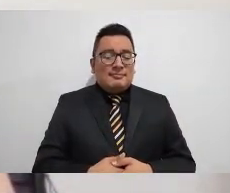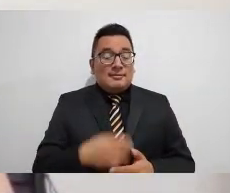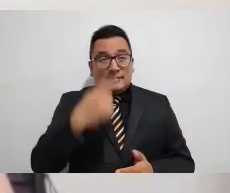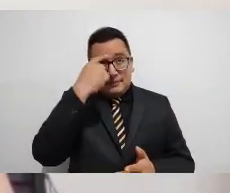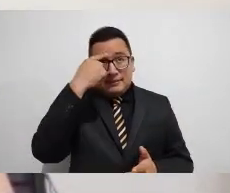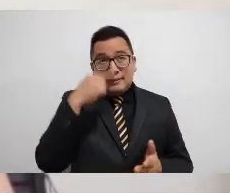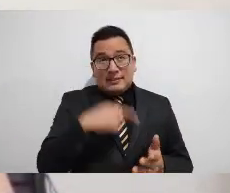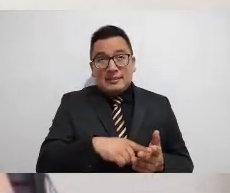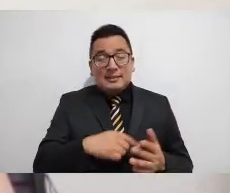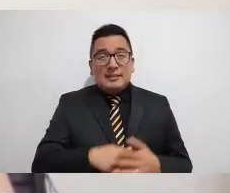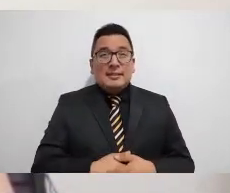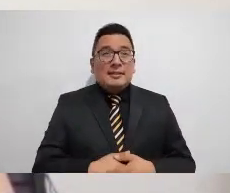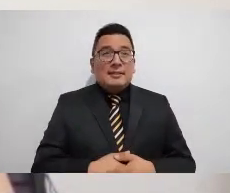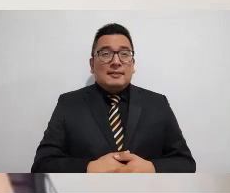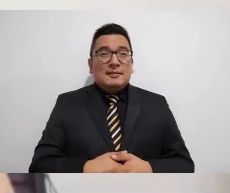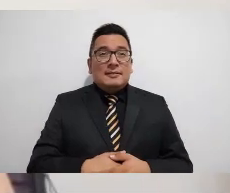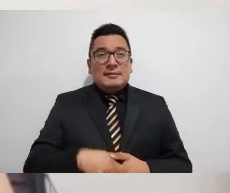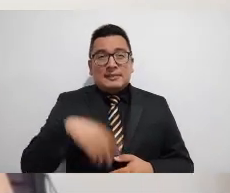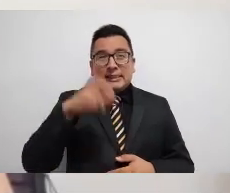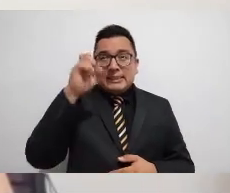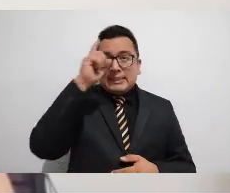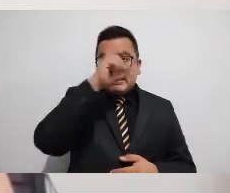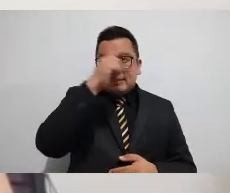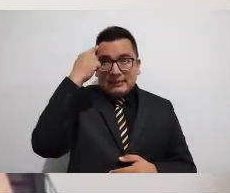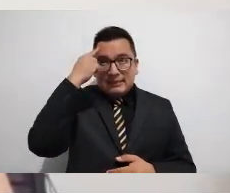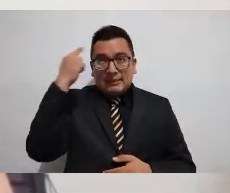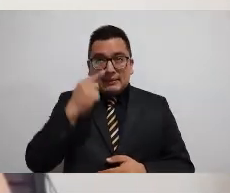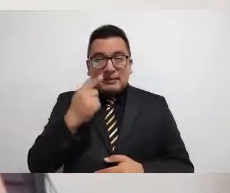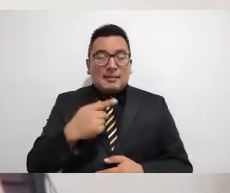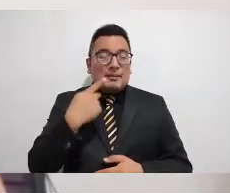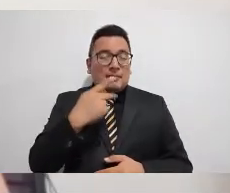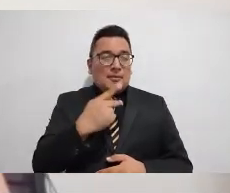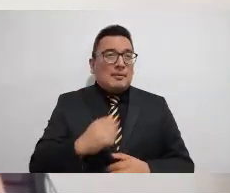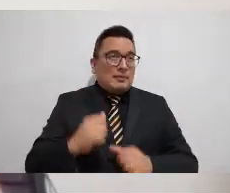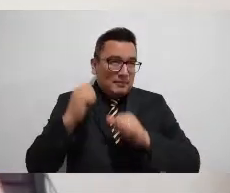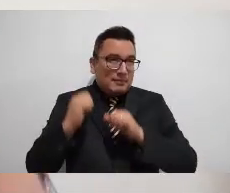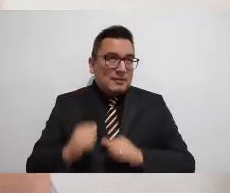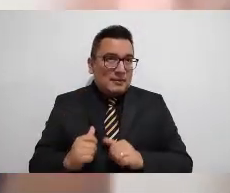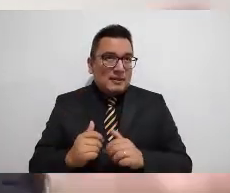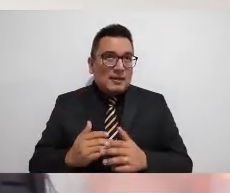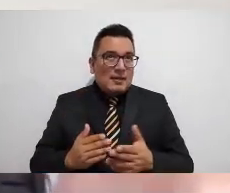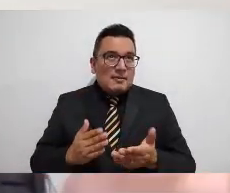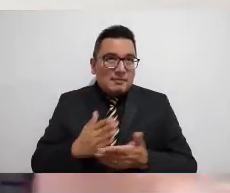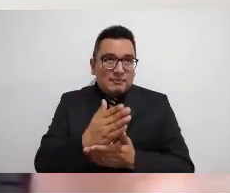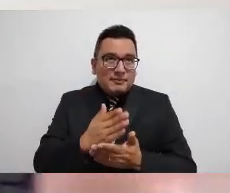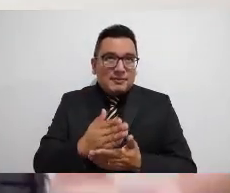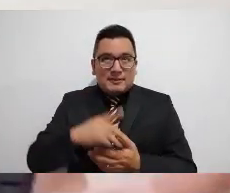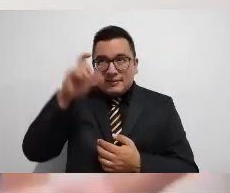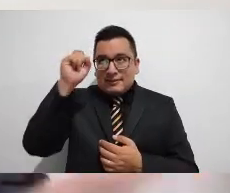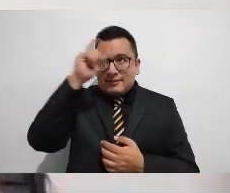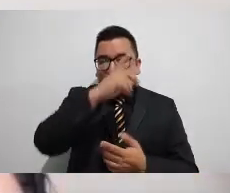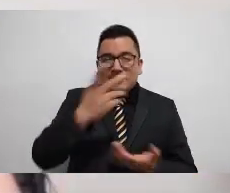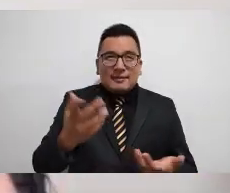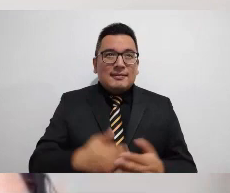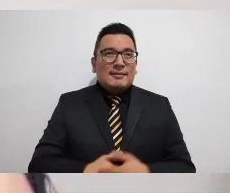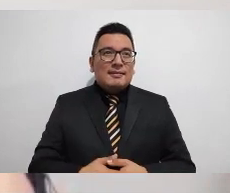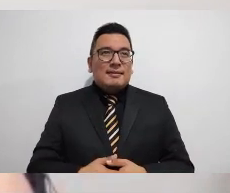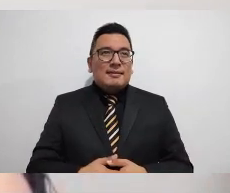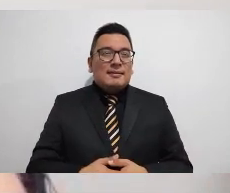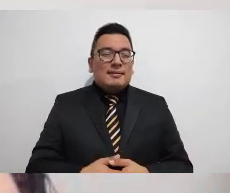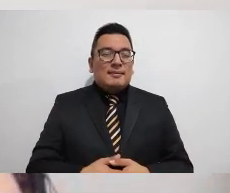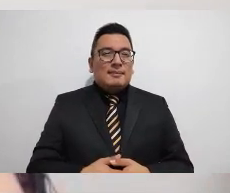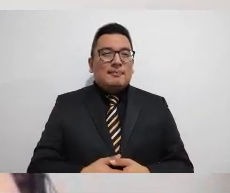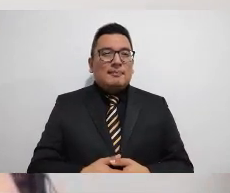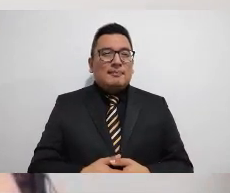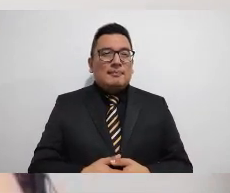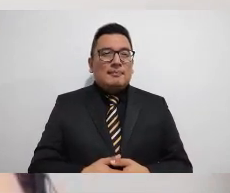la complicación para el acceso al ejercicio del cargo o de aquellos que nosotros como institutos electorales